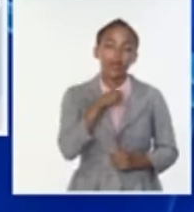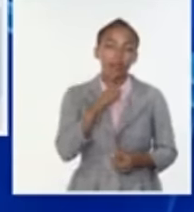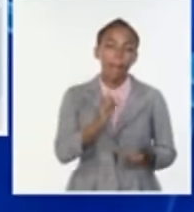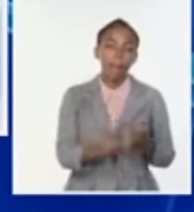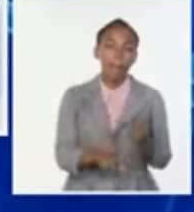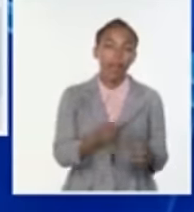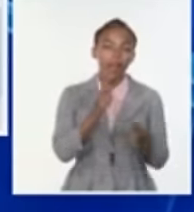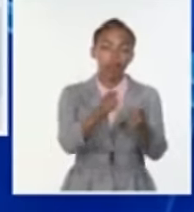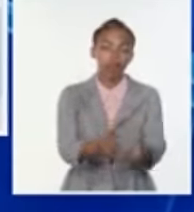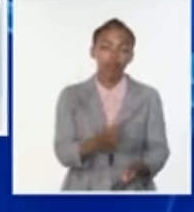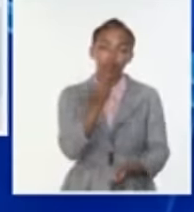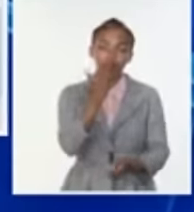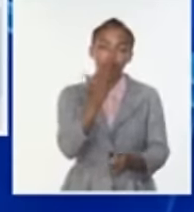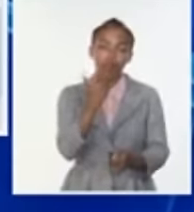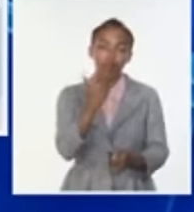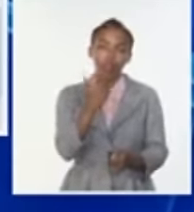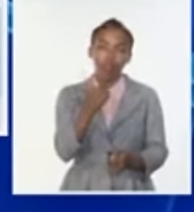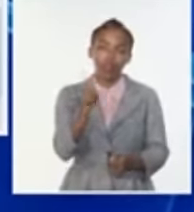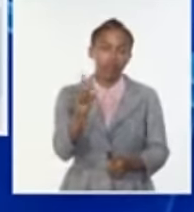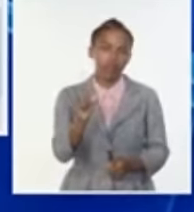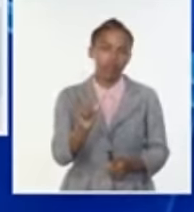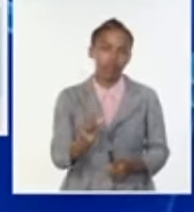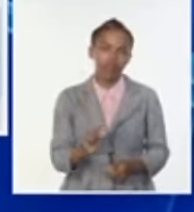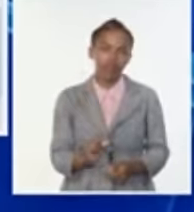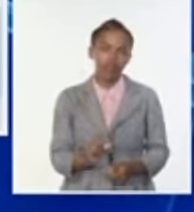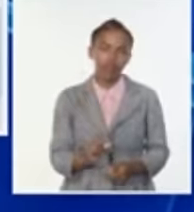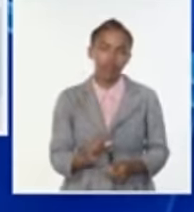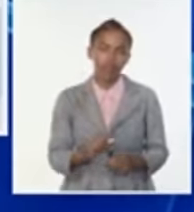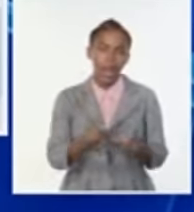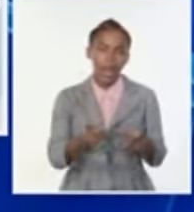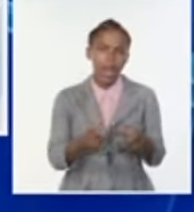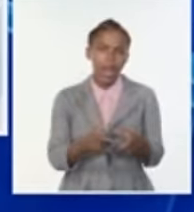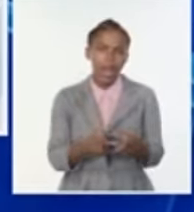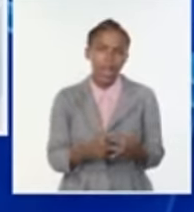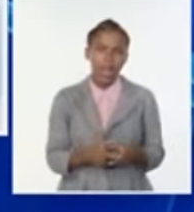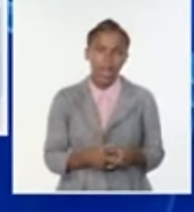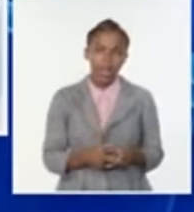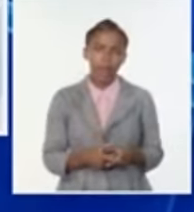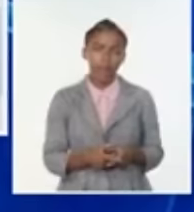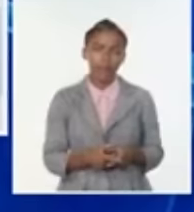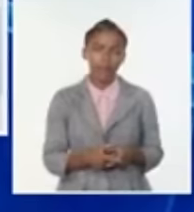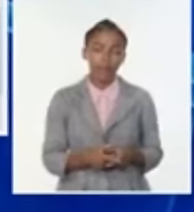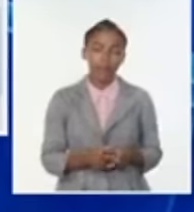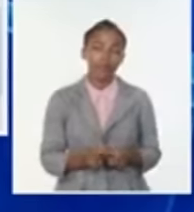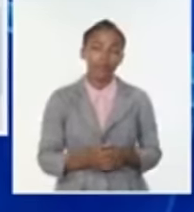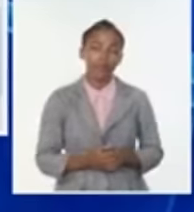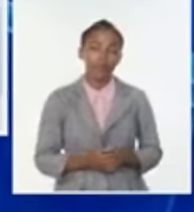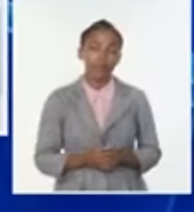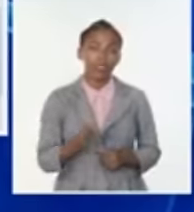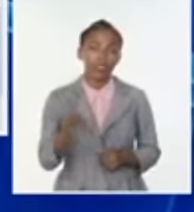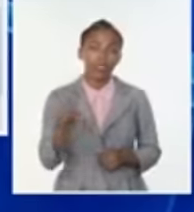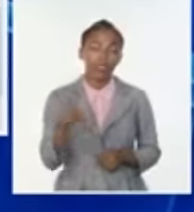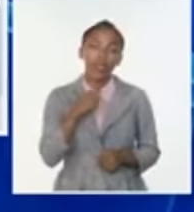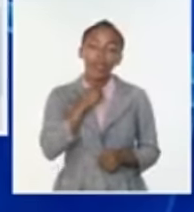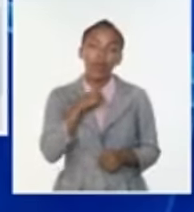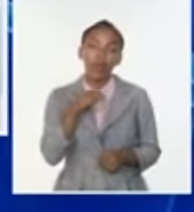agropecuarios es baja y donde existe no se incentiva su uso.